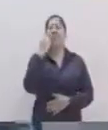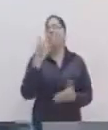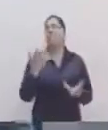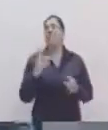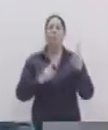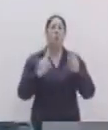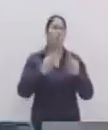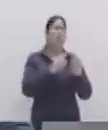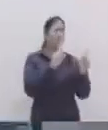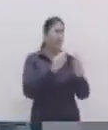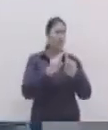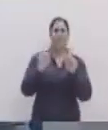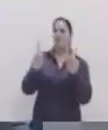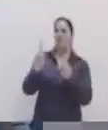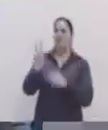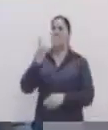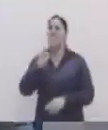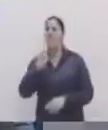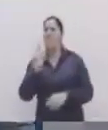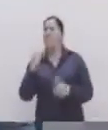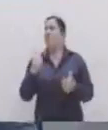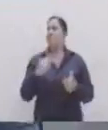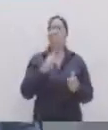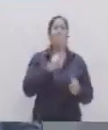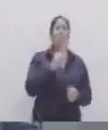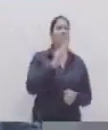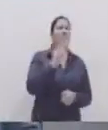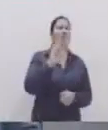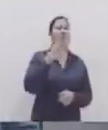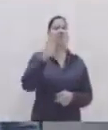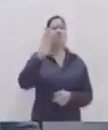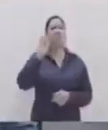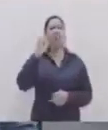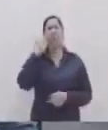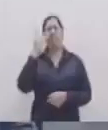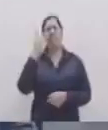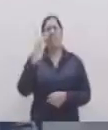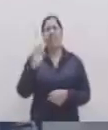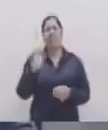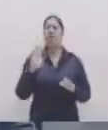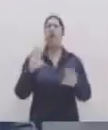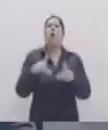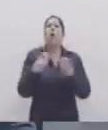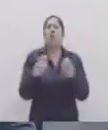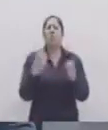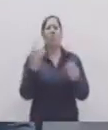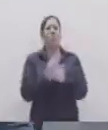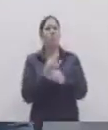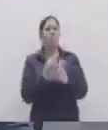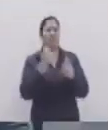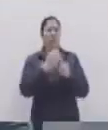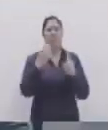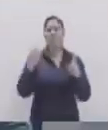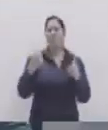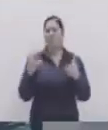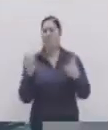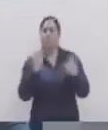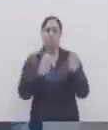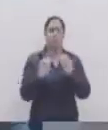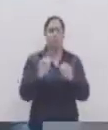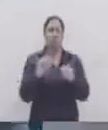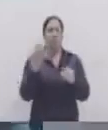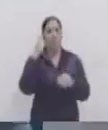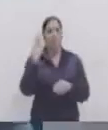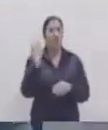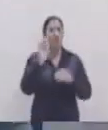identifiquemos muy bien la diferencia que hay entre verboides y verbos y cómo los podemos utilizar dentro de una oración. Porque muchas veces tenemos ese inconveniente